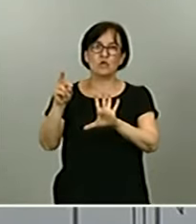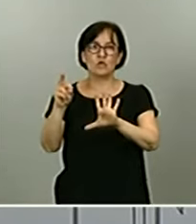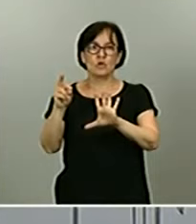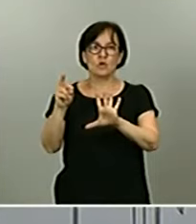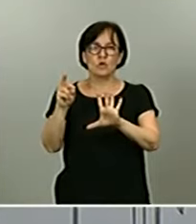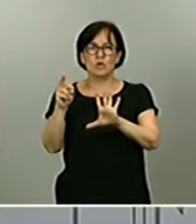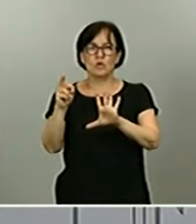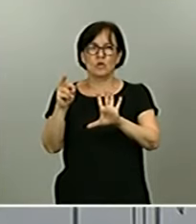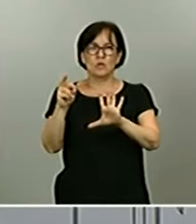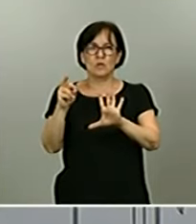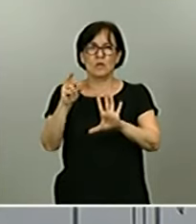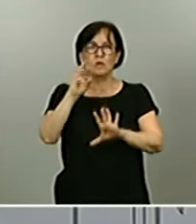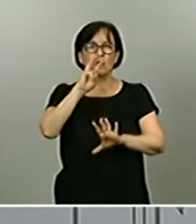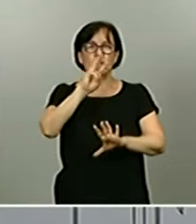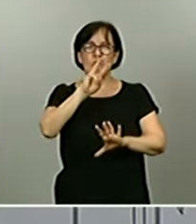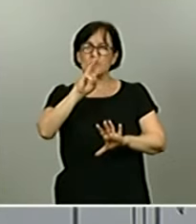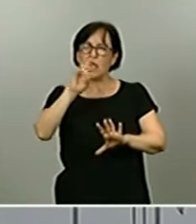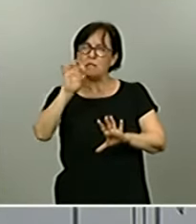4.730 y algo, me parece que eran